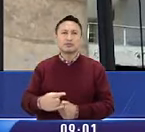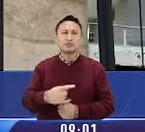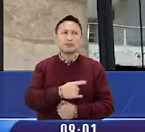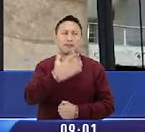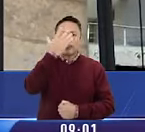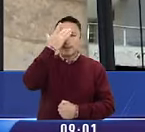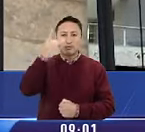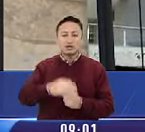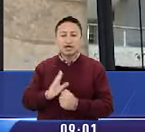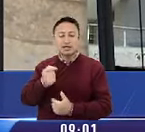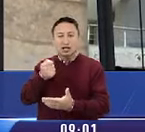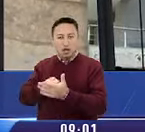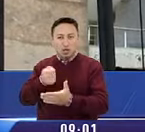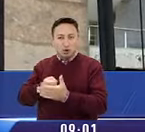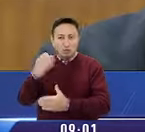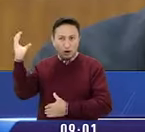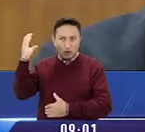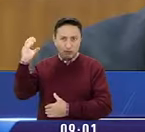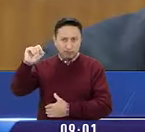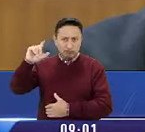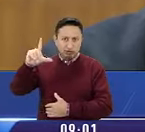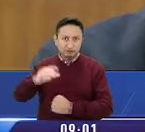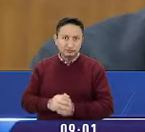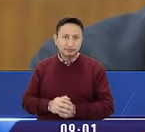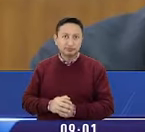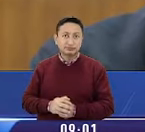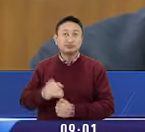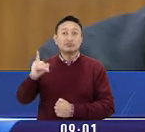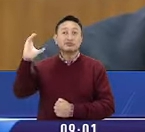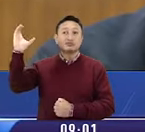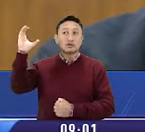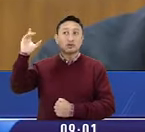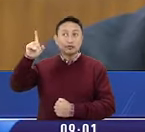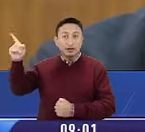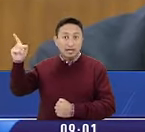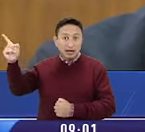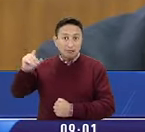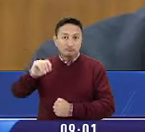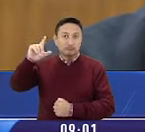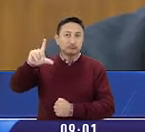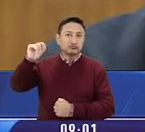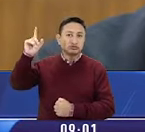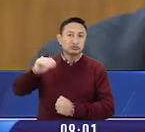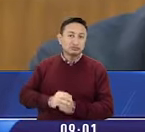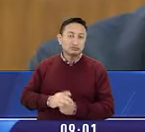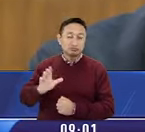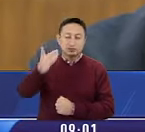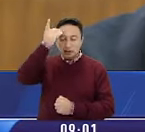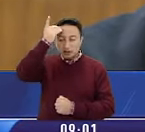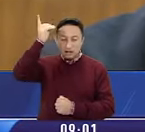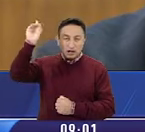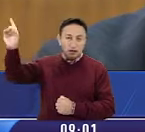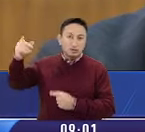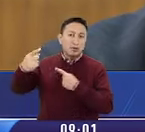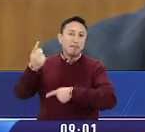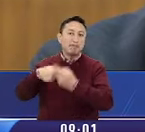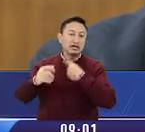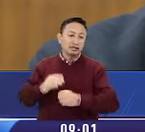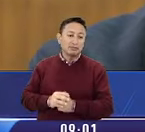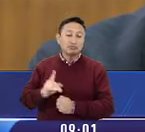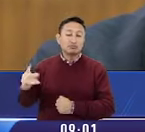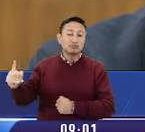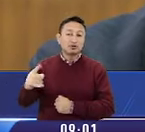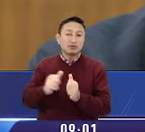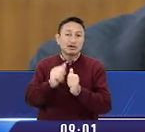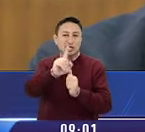por la compra de energía a Colombia. El mercado de Colombia es un mercado de precios, es decir, que ellos tienen precios de venta por